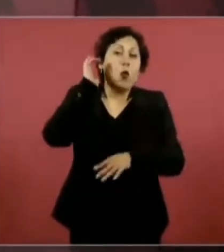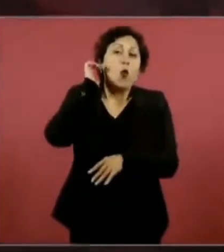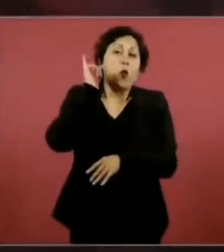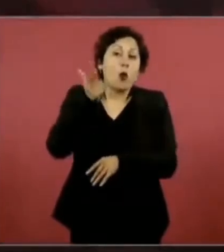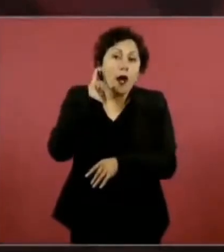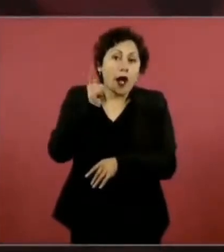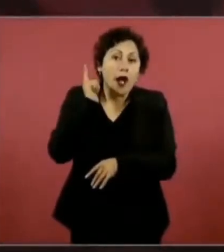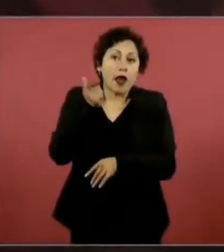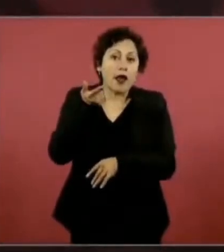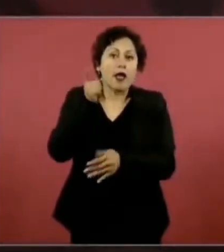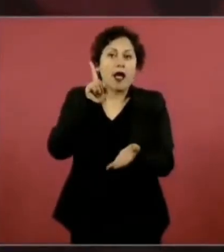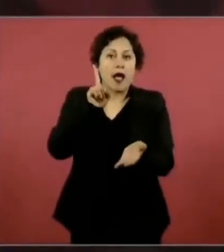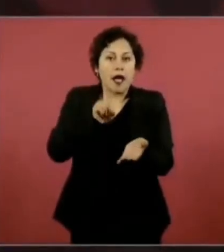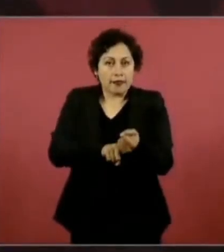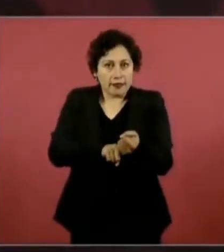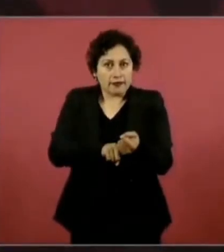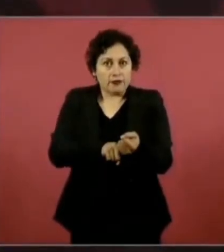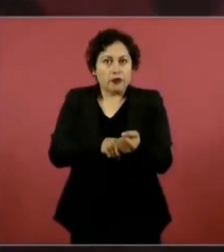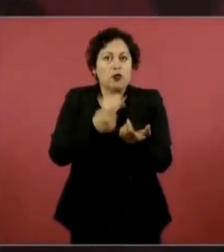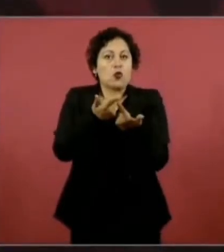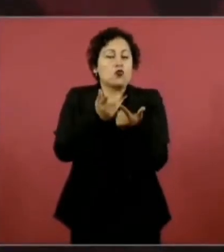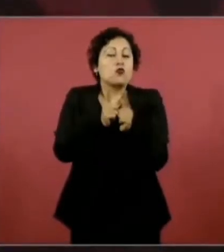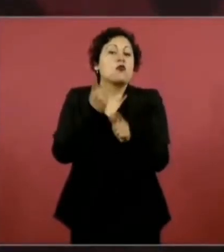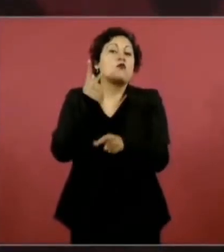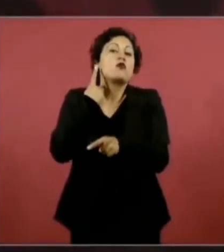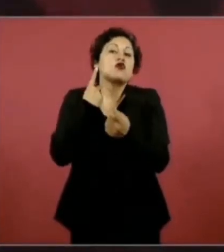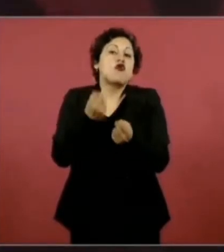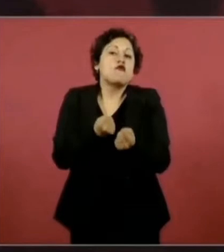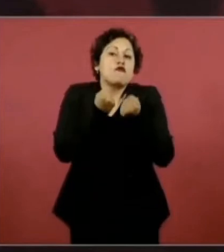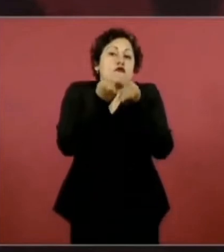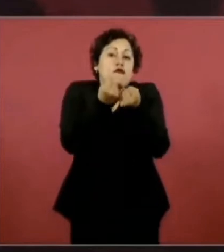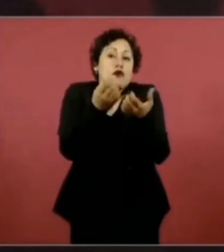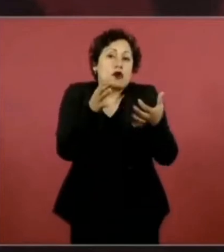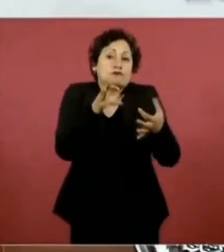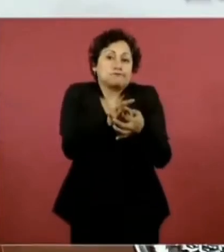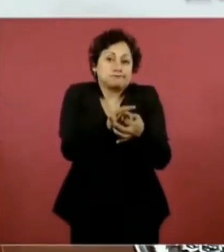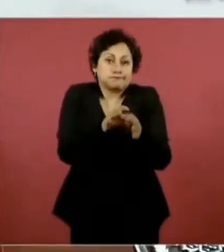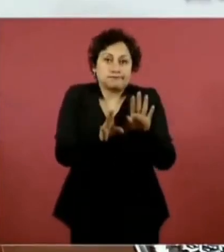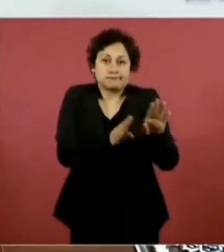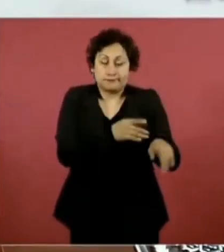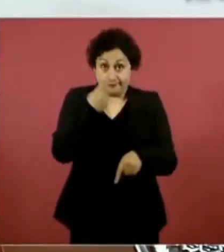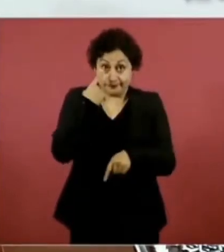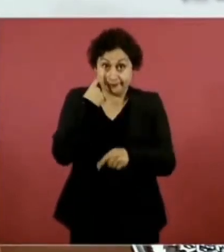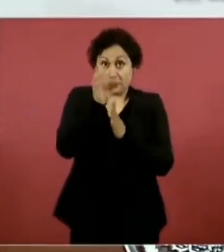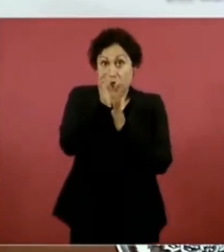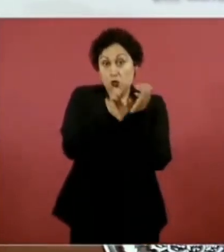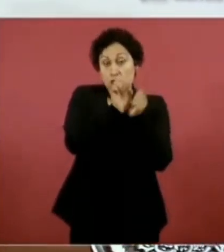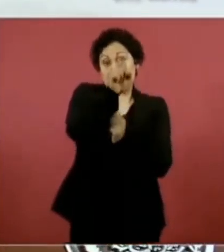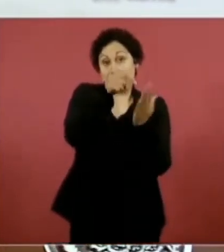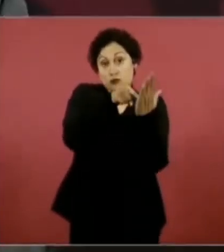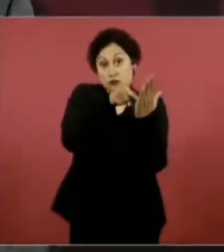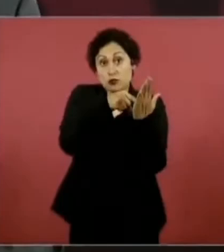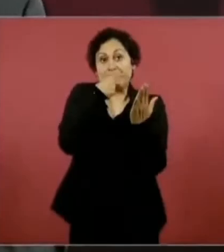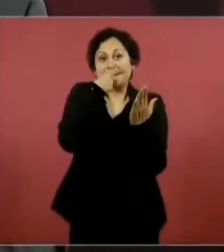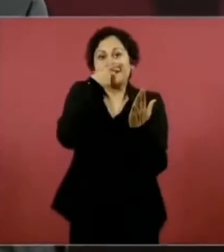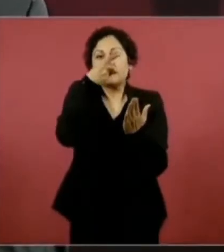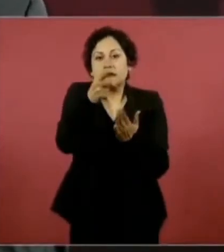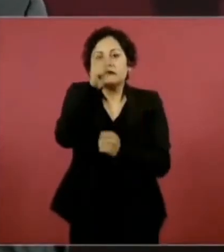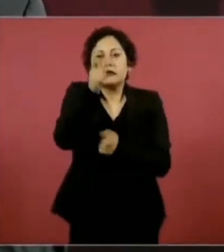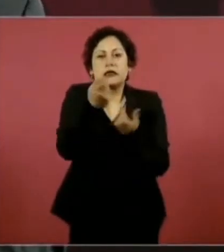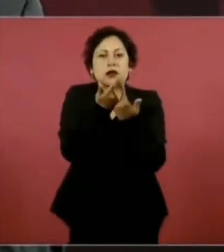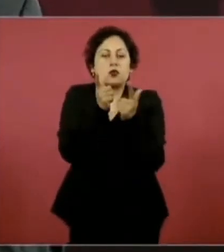se fortalezcan los partidos. Un partido político, de acuerdo a la Constitución, es una